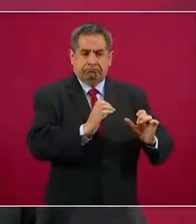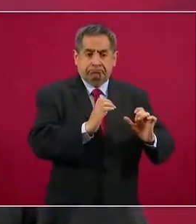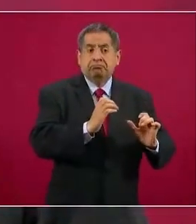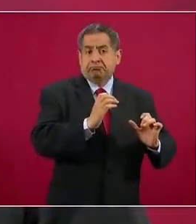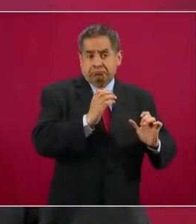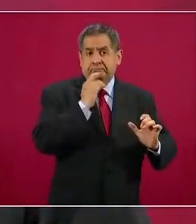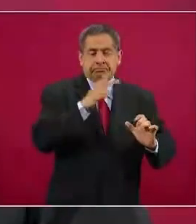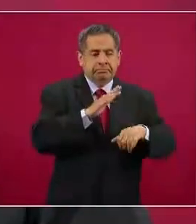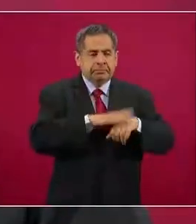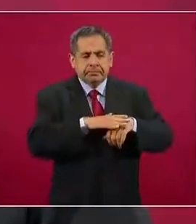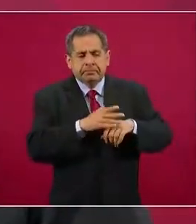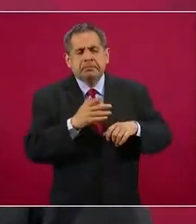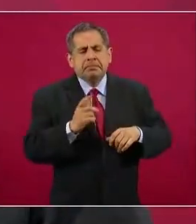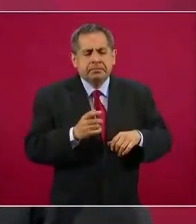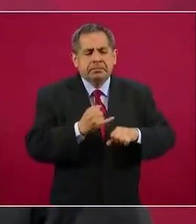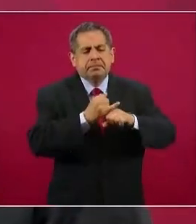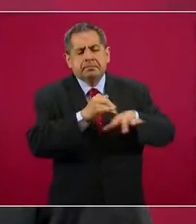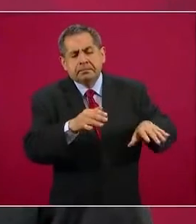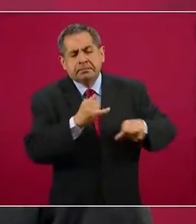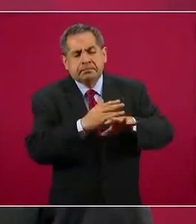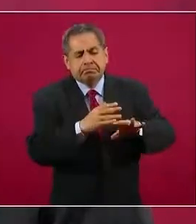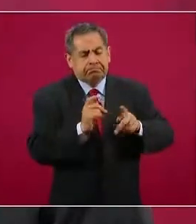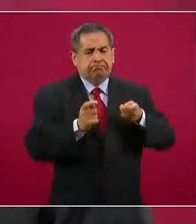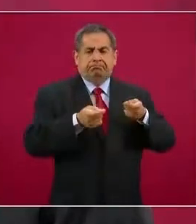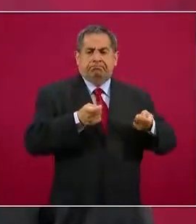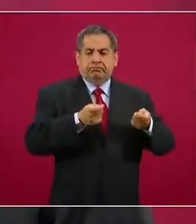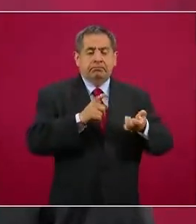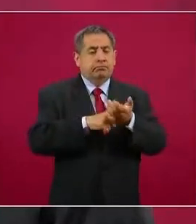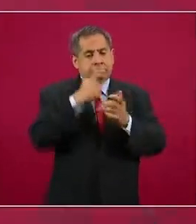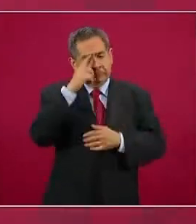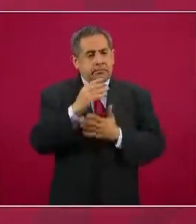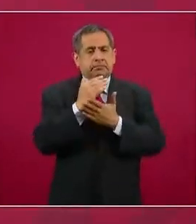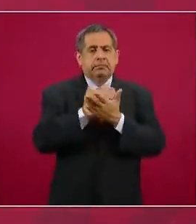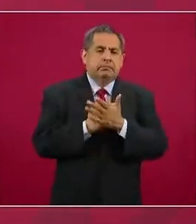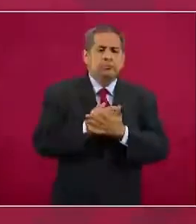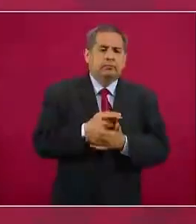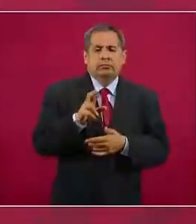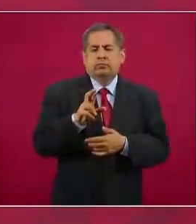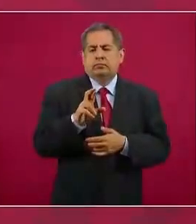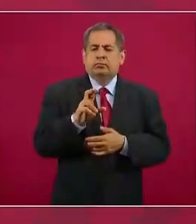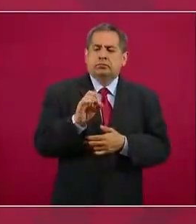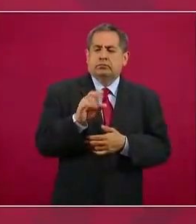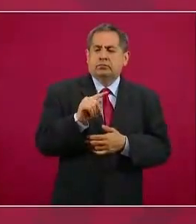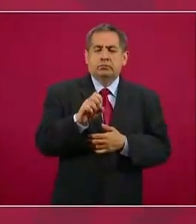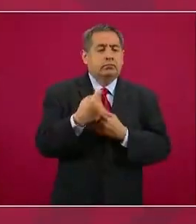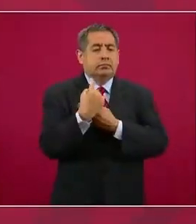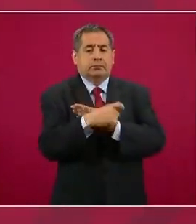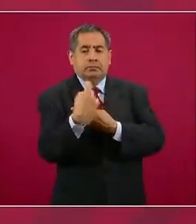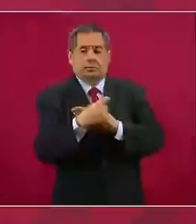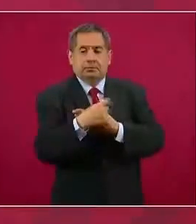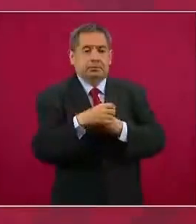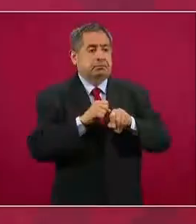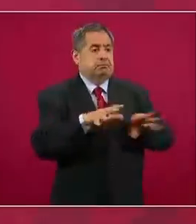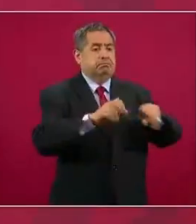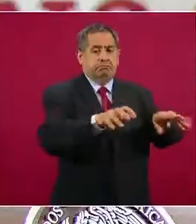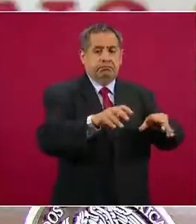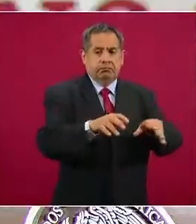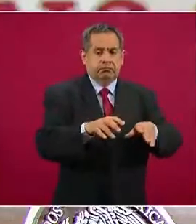sobre el uso de los robots. En Twitter